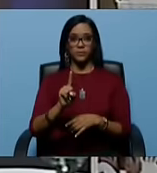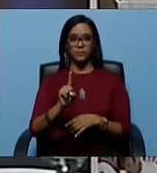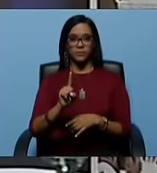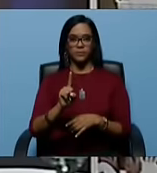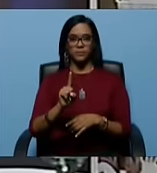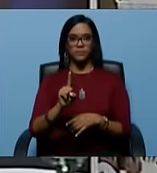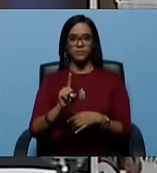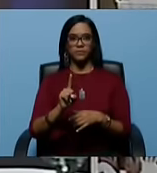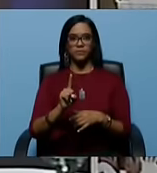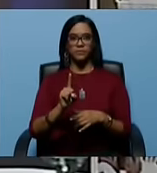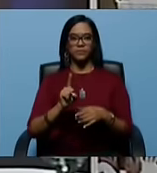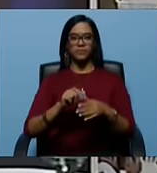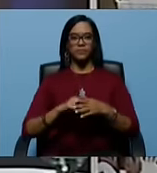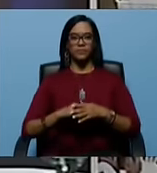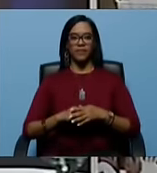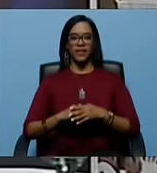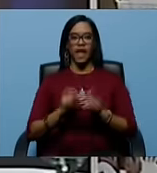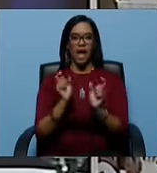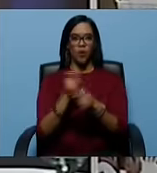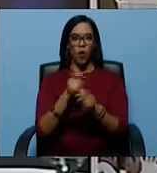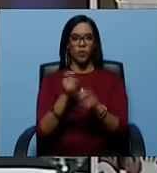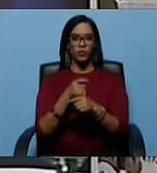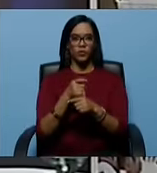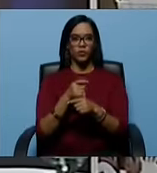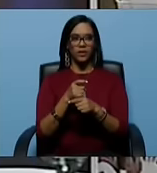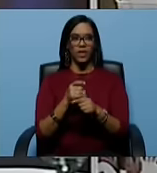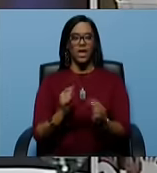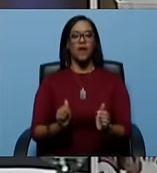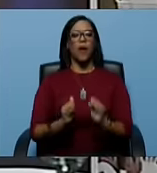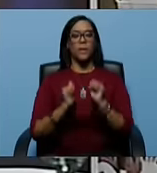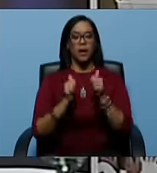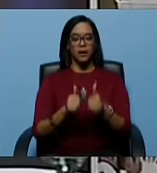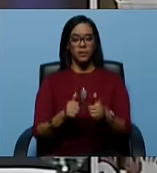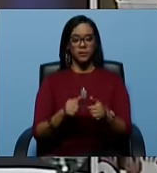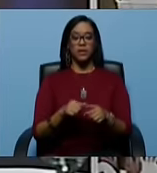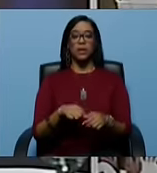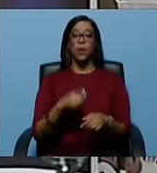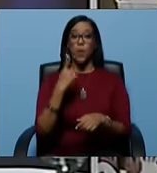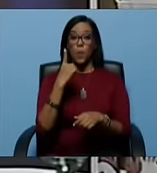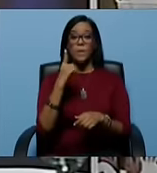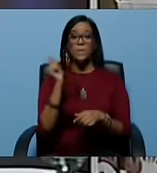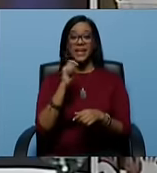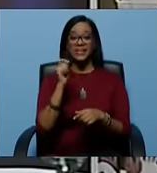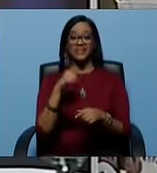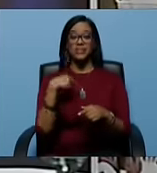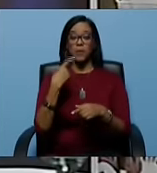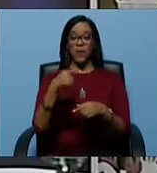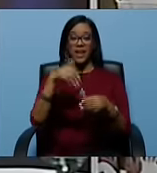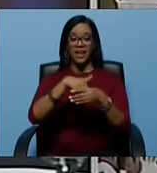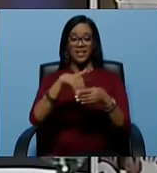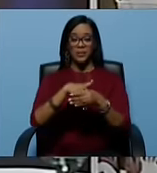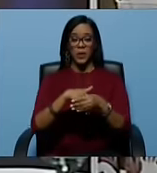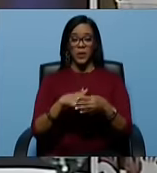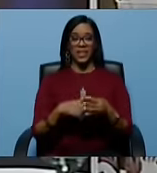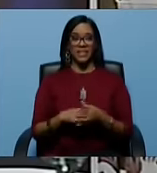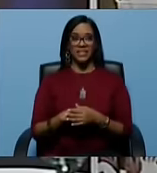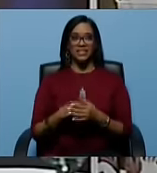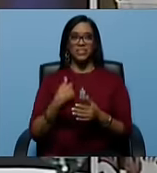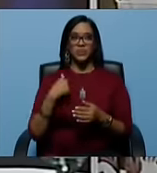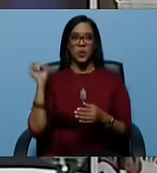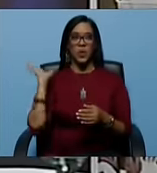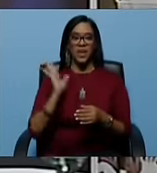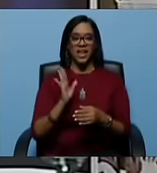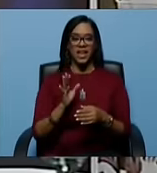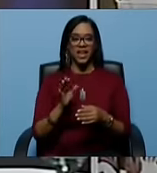21 de agosto, ya vamos a cumplir un mes de las elecciones, imagínense ustedes. Yo venía, prendí el